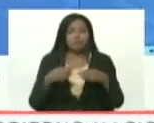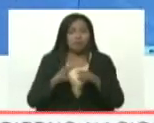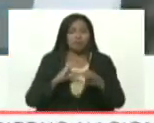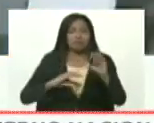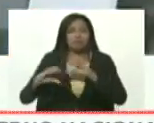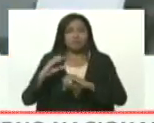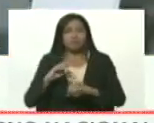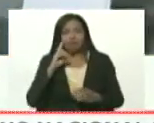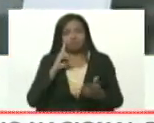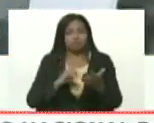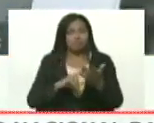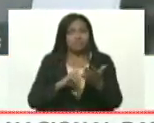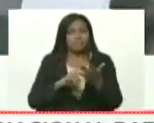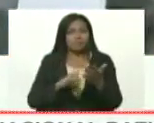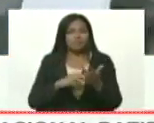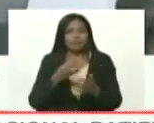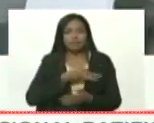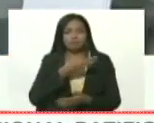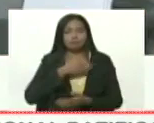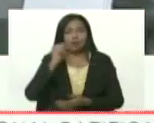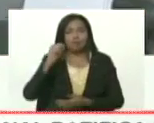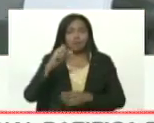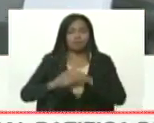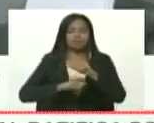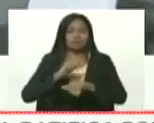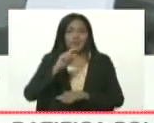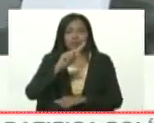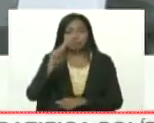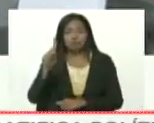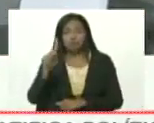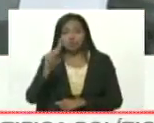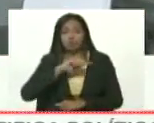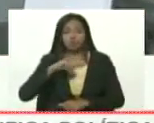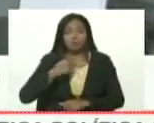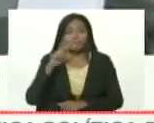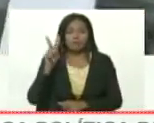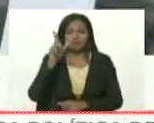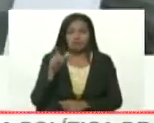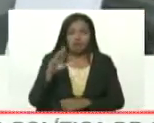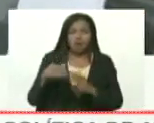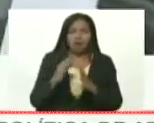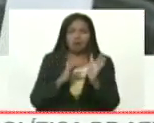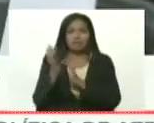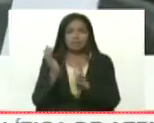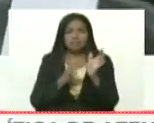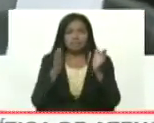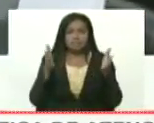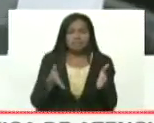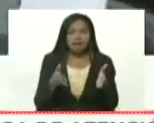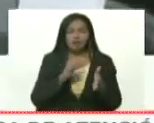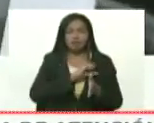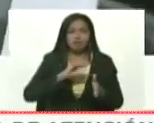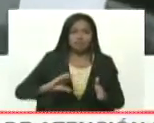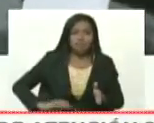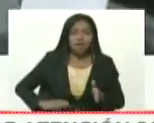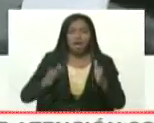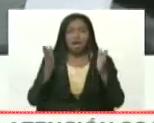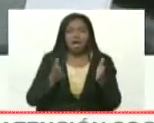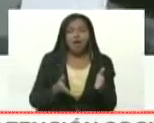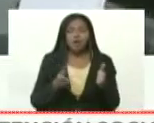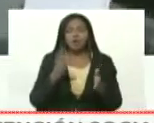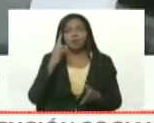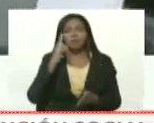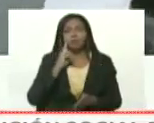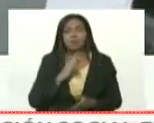científico verdaderamente el socialismo del siglo XXI venezolano, cristiano, bolivariano,